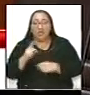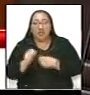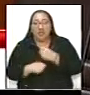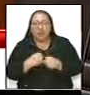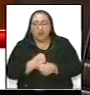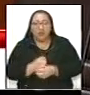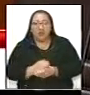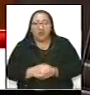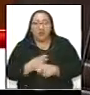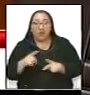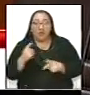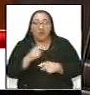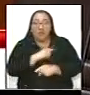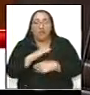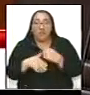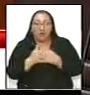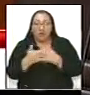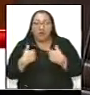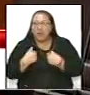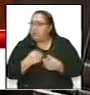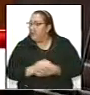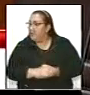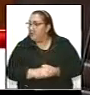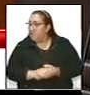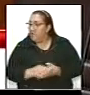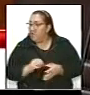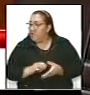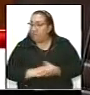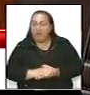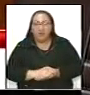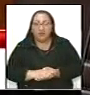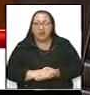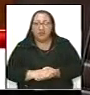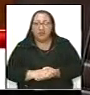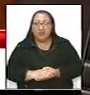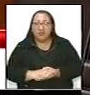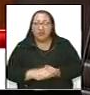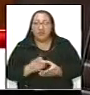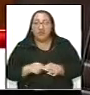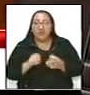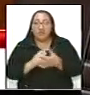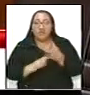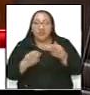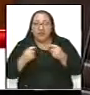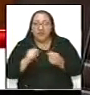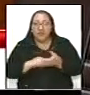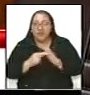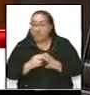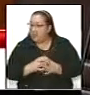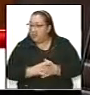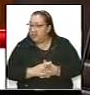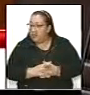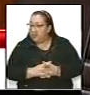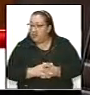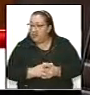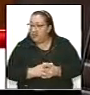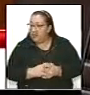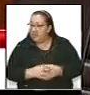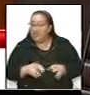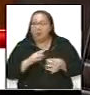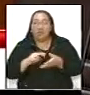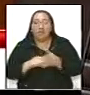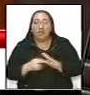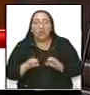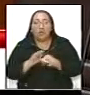anualmente, pero el potencial que tenemos es muchísimo mayor. Y de lo que se trata es de, a través de estos incentivos